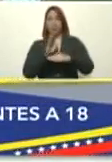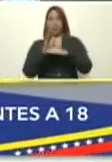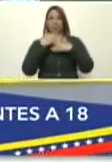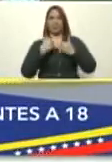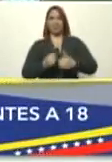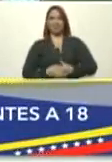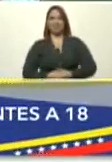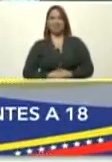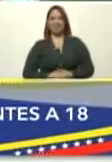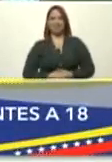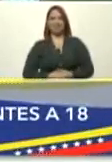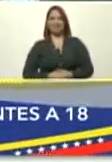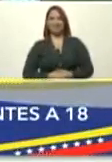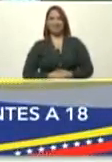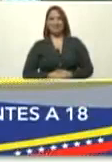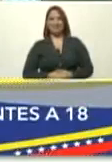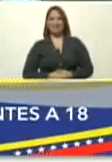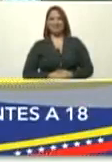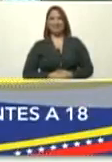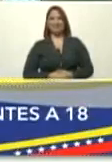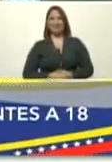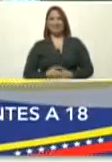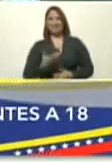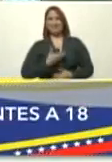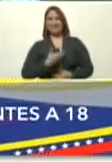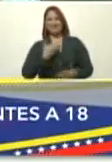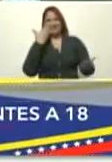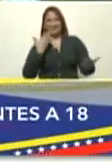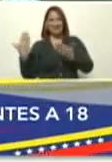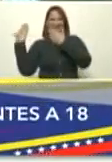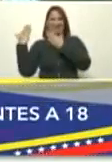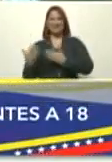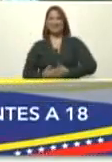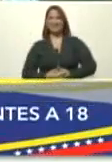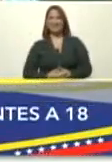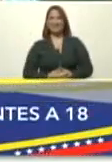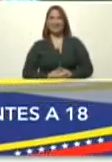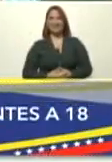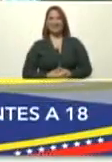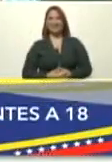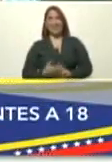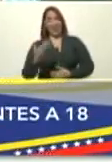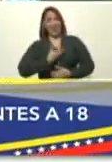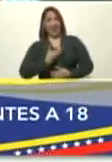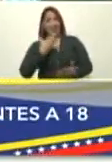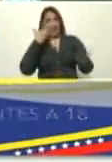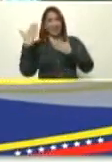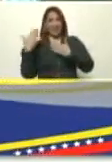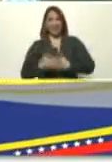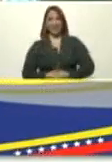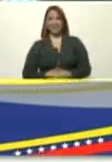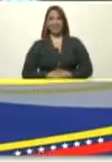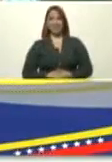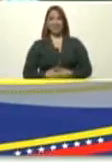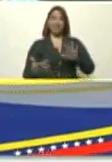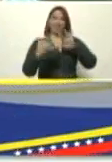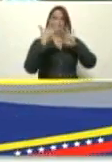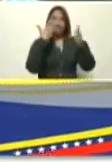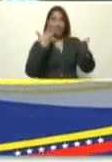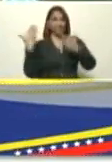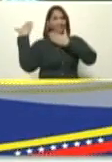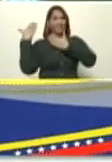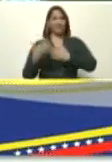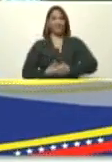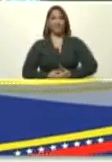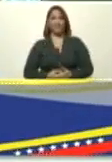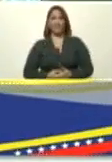feliz. Carmen Teresa de Caracas, la alcaldesa. Adelante, por favor, Carmen